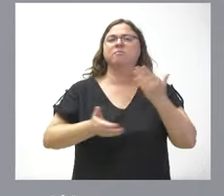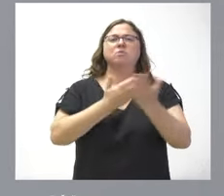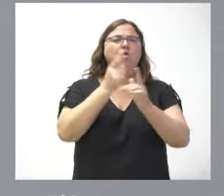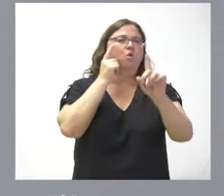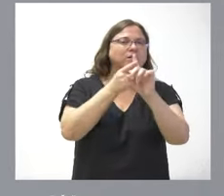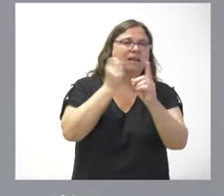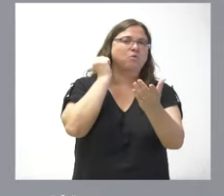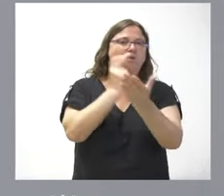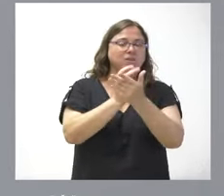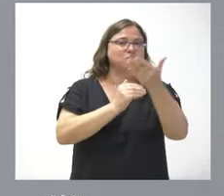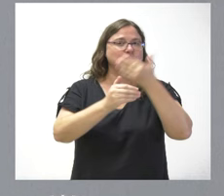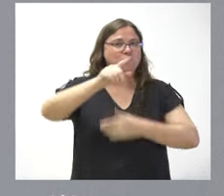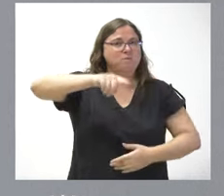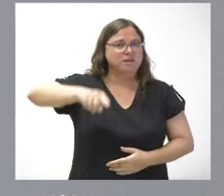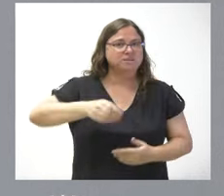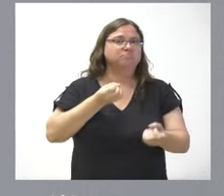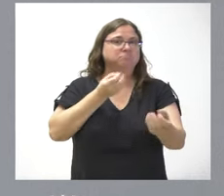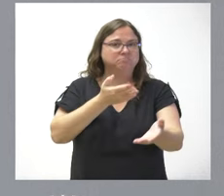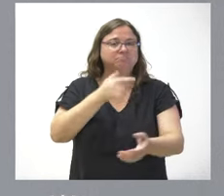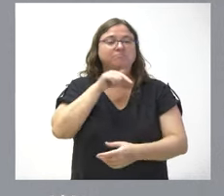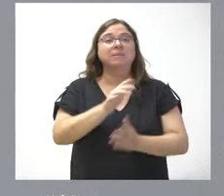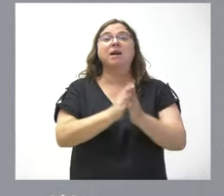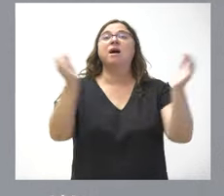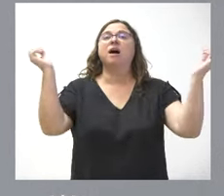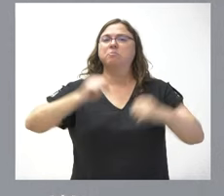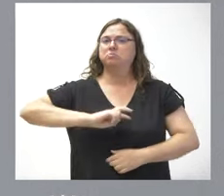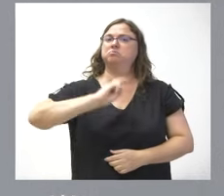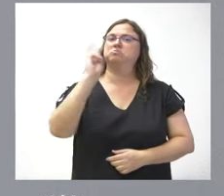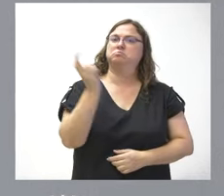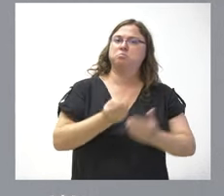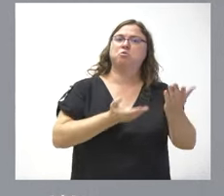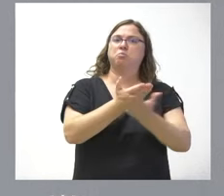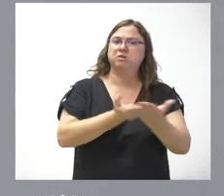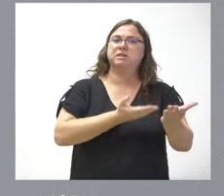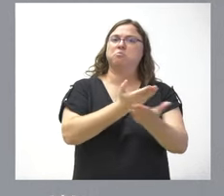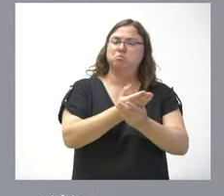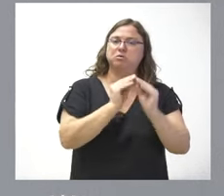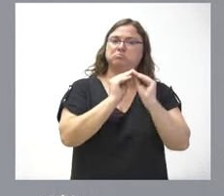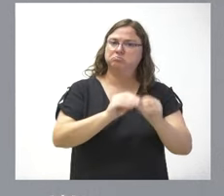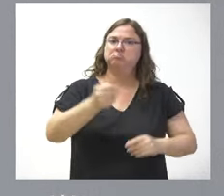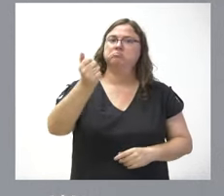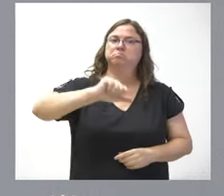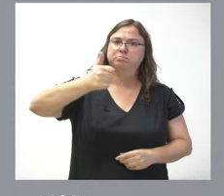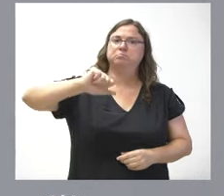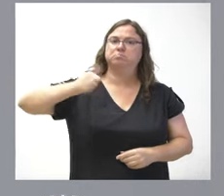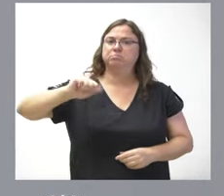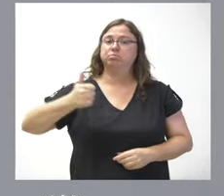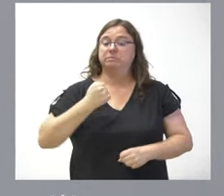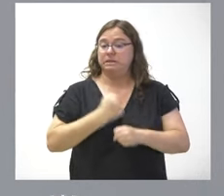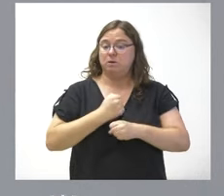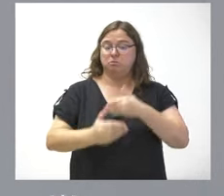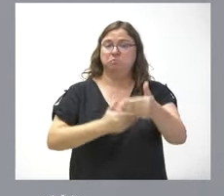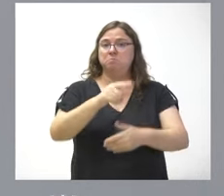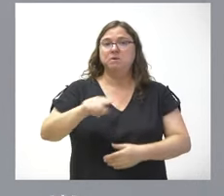de retos para los próximos meses donde se aprobaron un buen número de propuestas de resolución de trabajo inmediato para los próximos